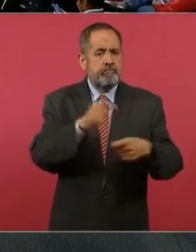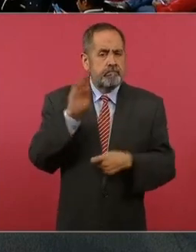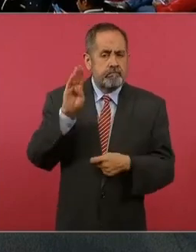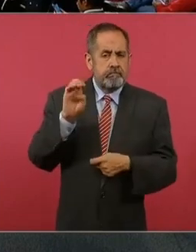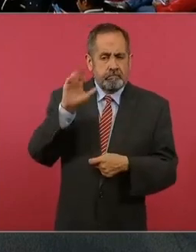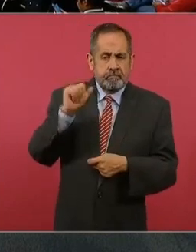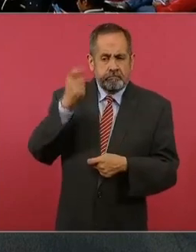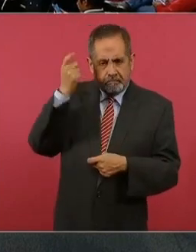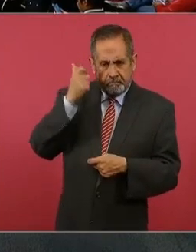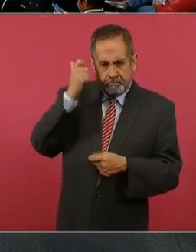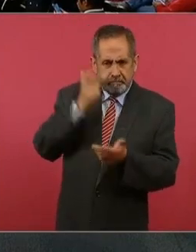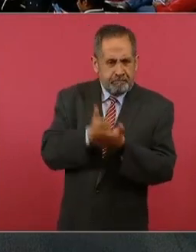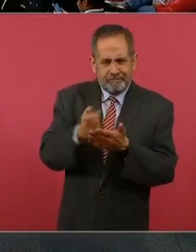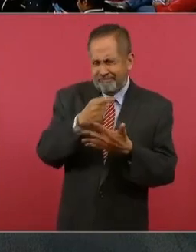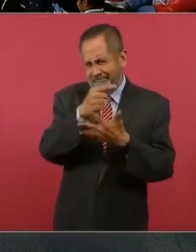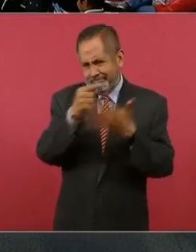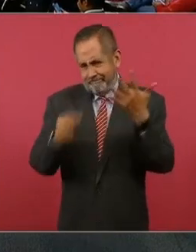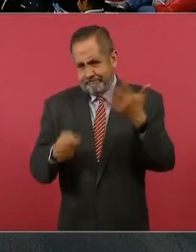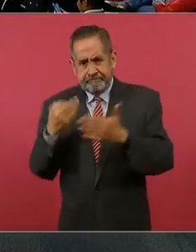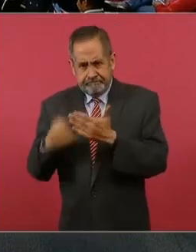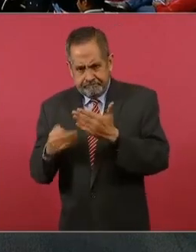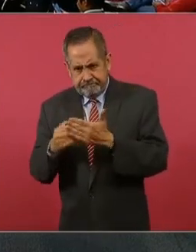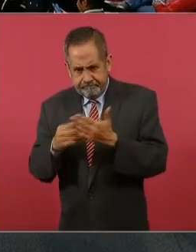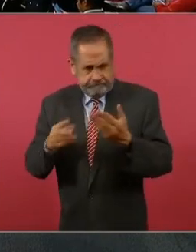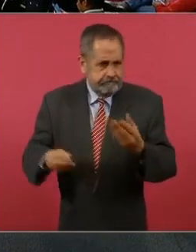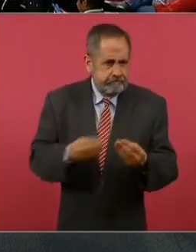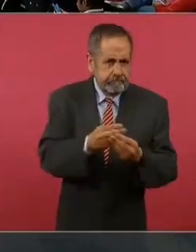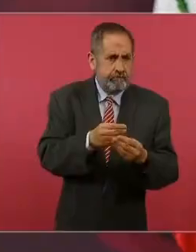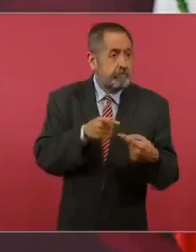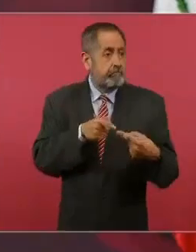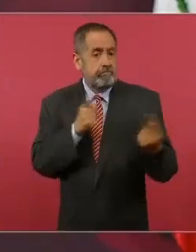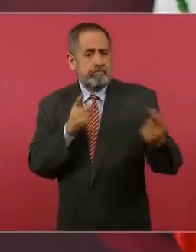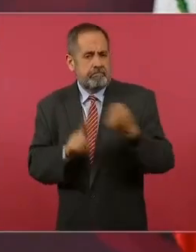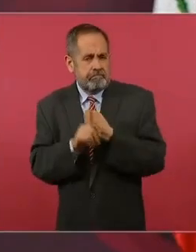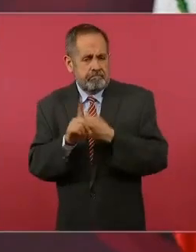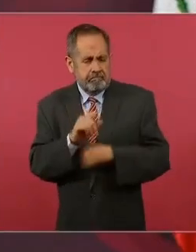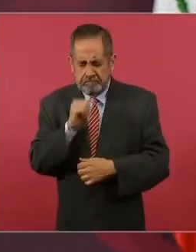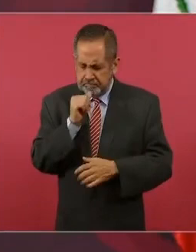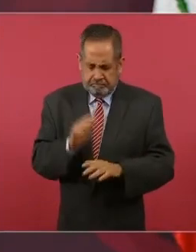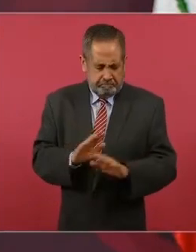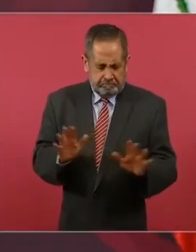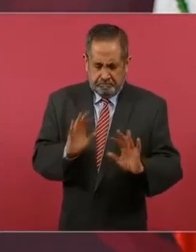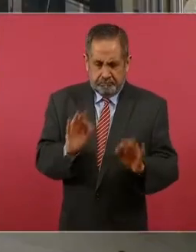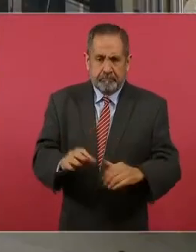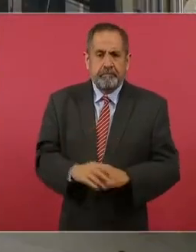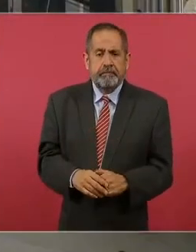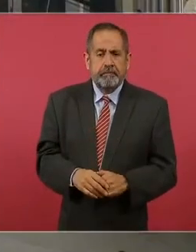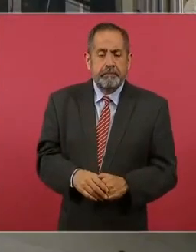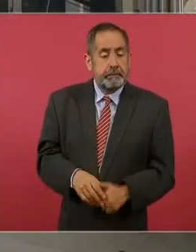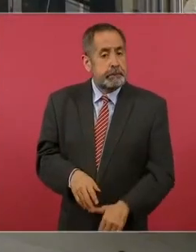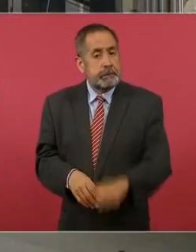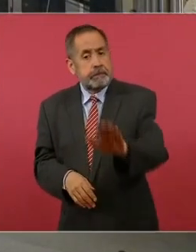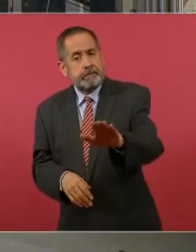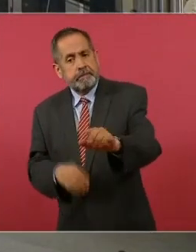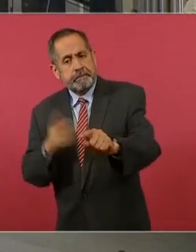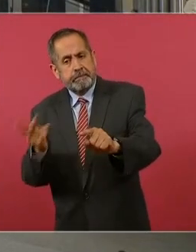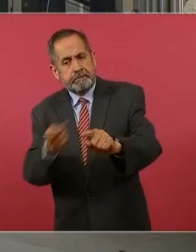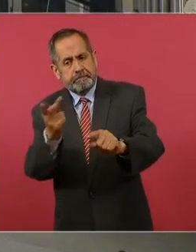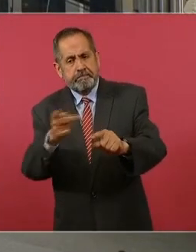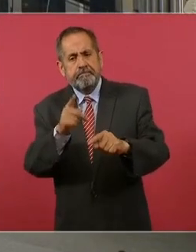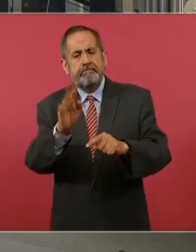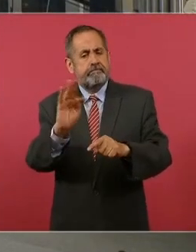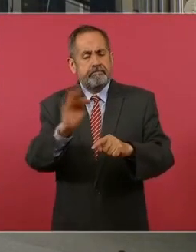becas, todo lo que está pendiente, pero no hay ningún problema. Presidente, ¿y habría la posibilidad tal vez de